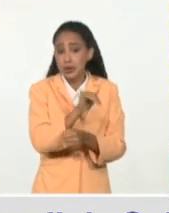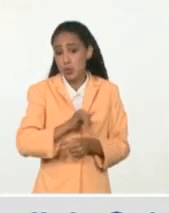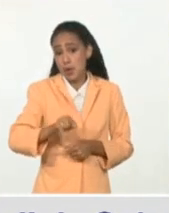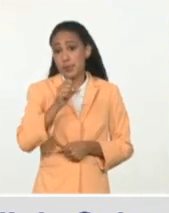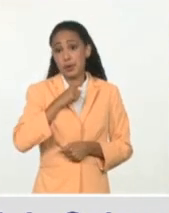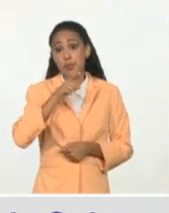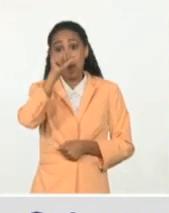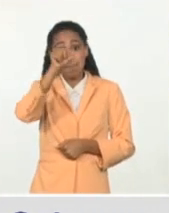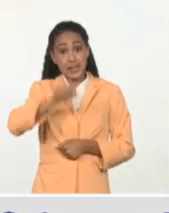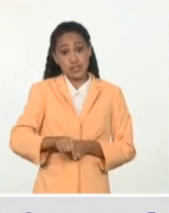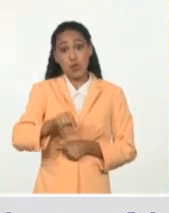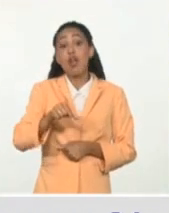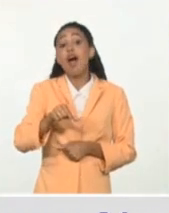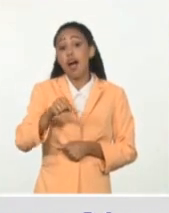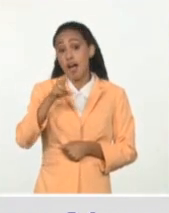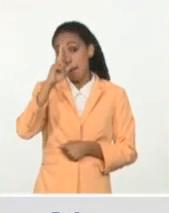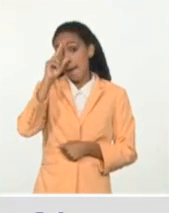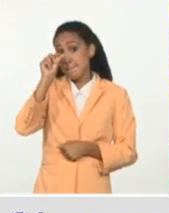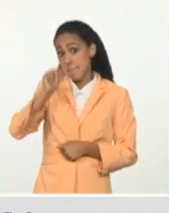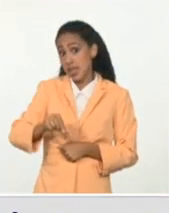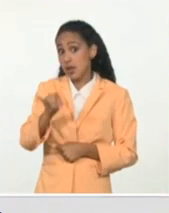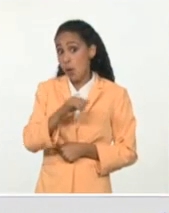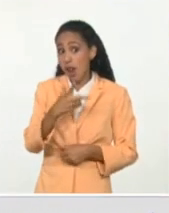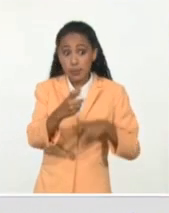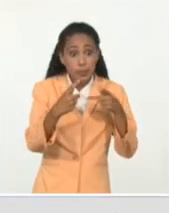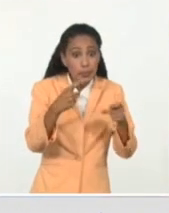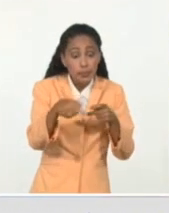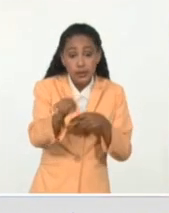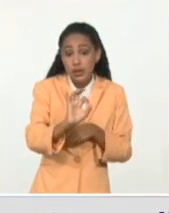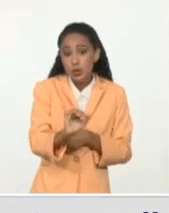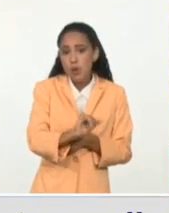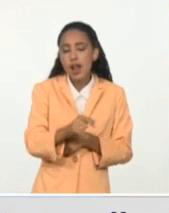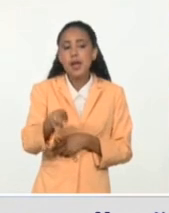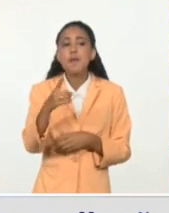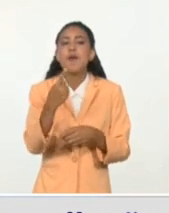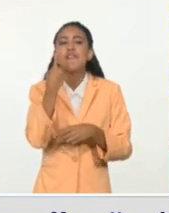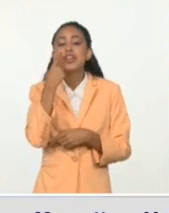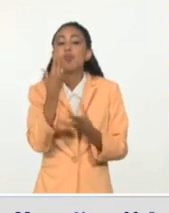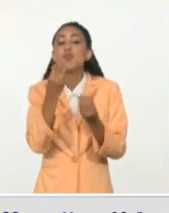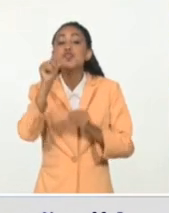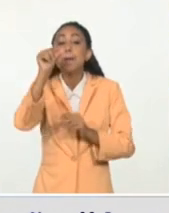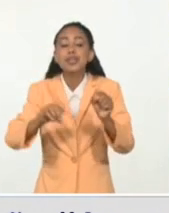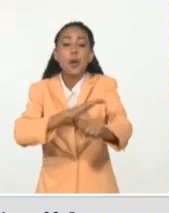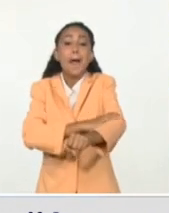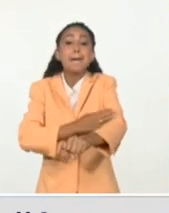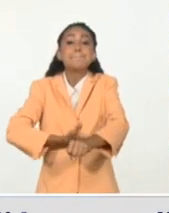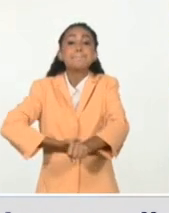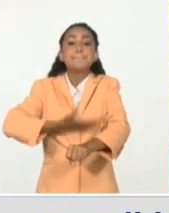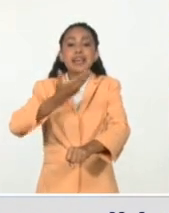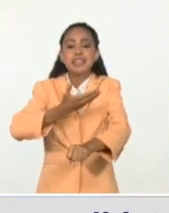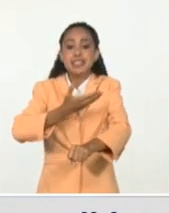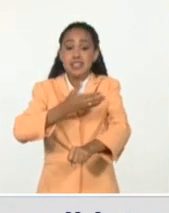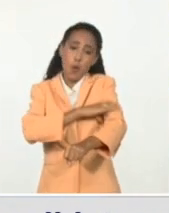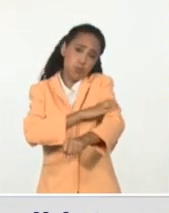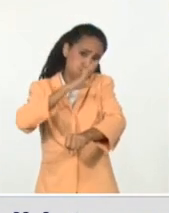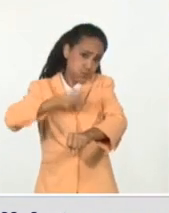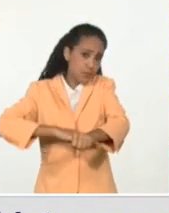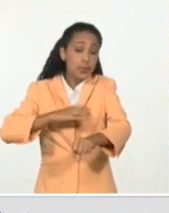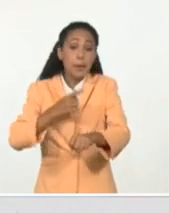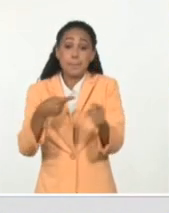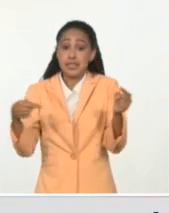salud, es que hemos encontrado muchas personas hipertensas, sobre todo de edades jóvenes,